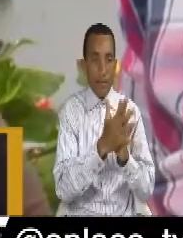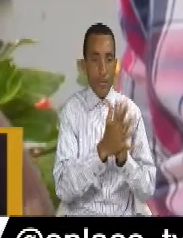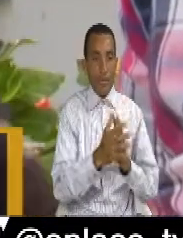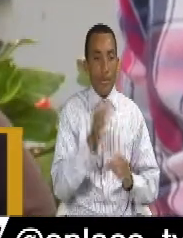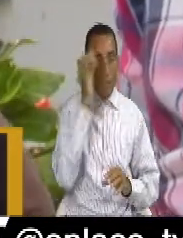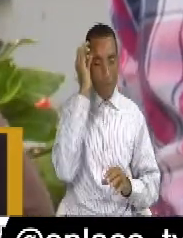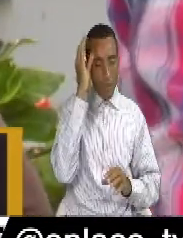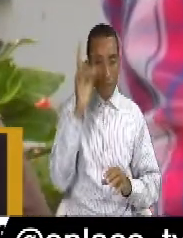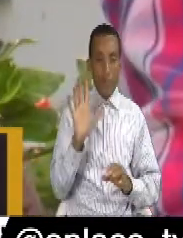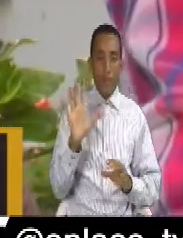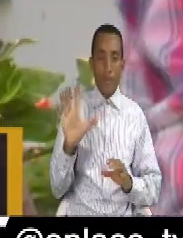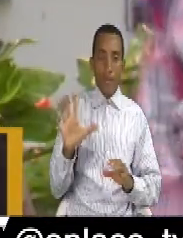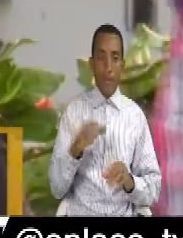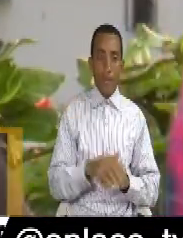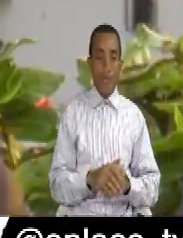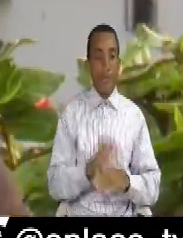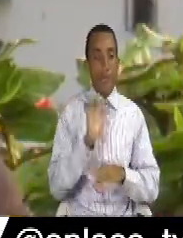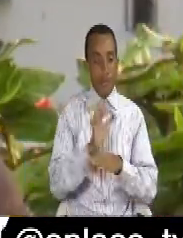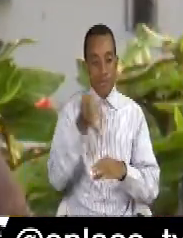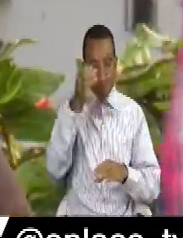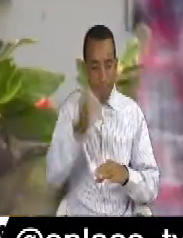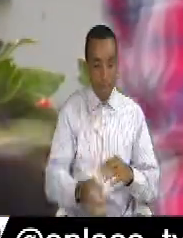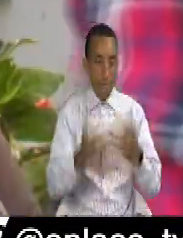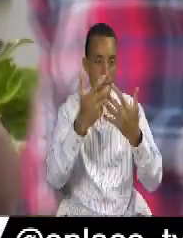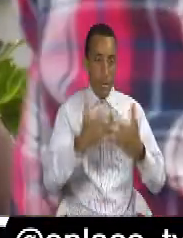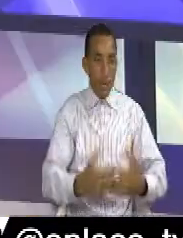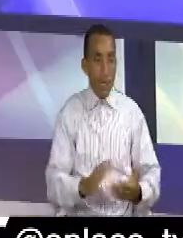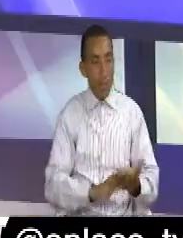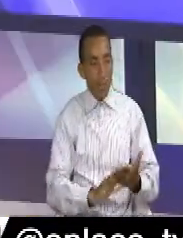ente oficial para dar solución a esta problemática.